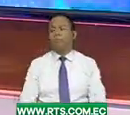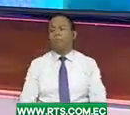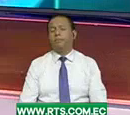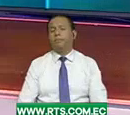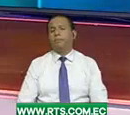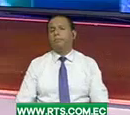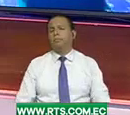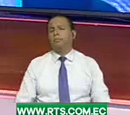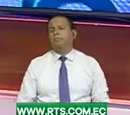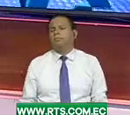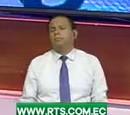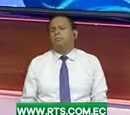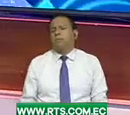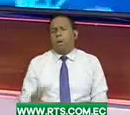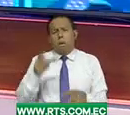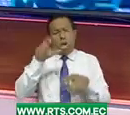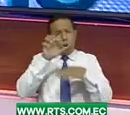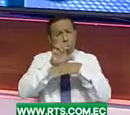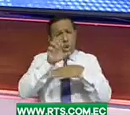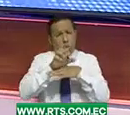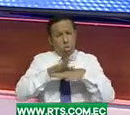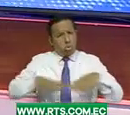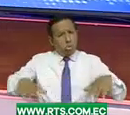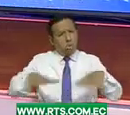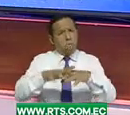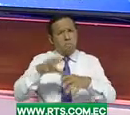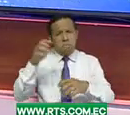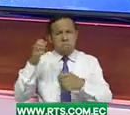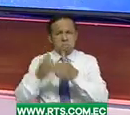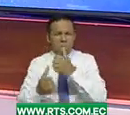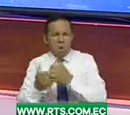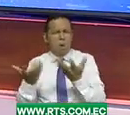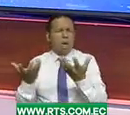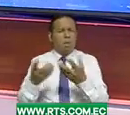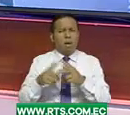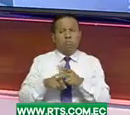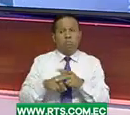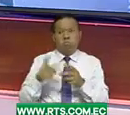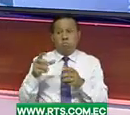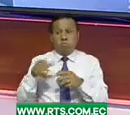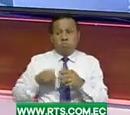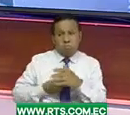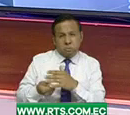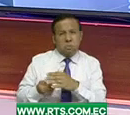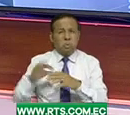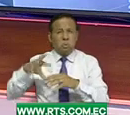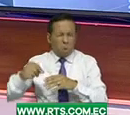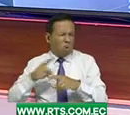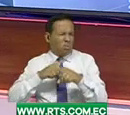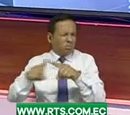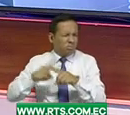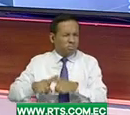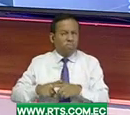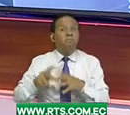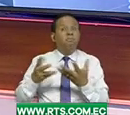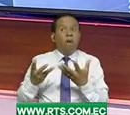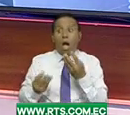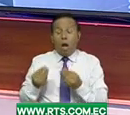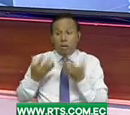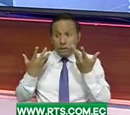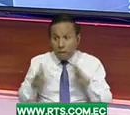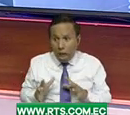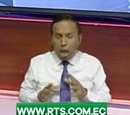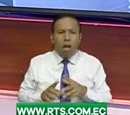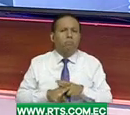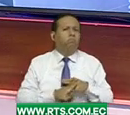la justicia se ha convertido en una estrategia común para los delincuentes en Ecuador. Una vez cometido el crimen, los